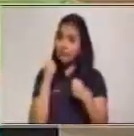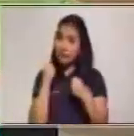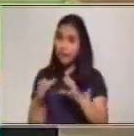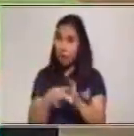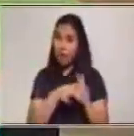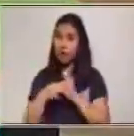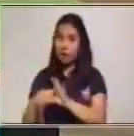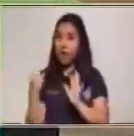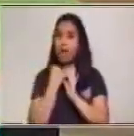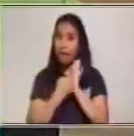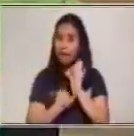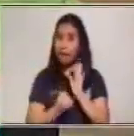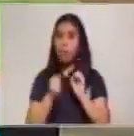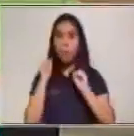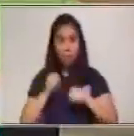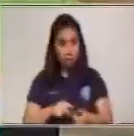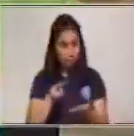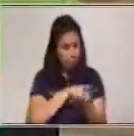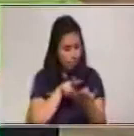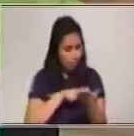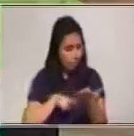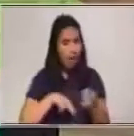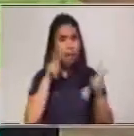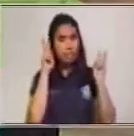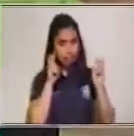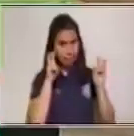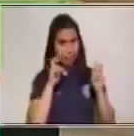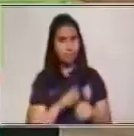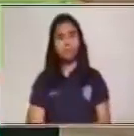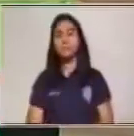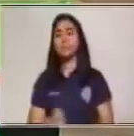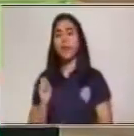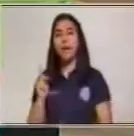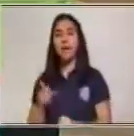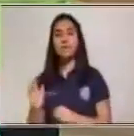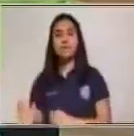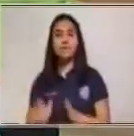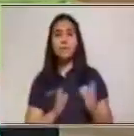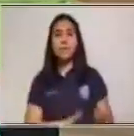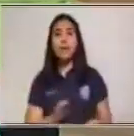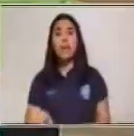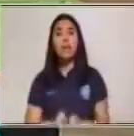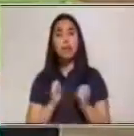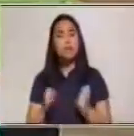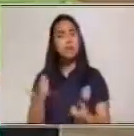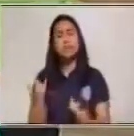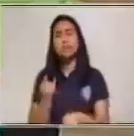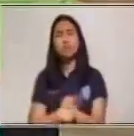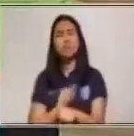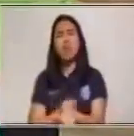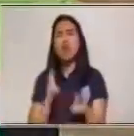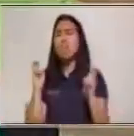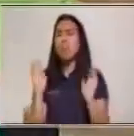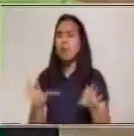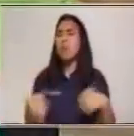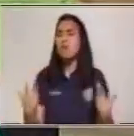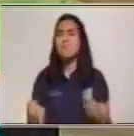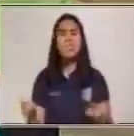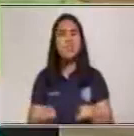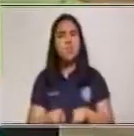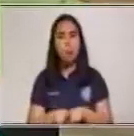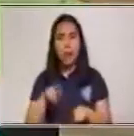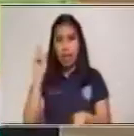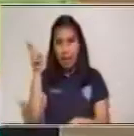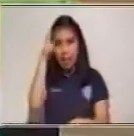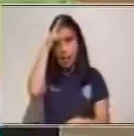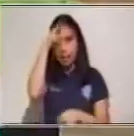Si hablamos o tomamos como base el tema anterior, que hablamos de la clasificación de los animales, vamos a elaborar